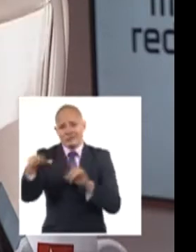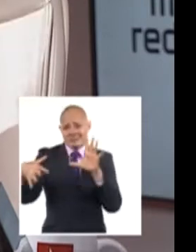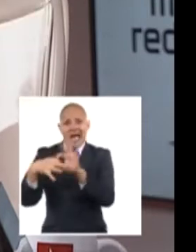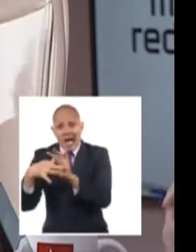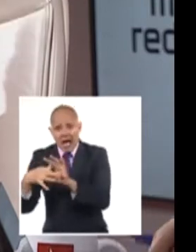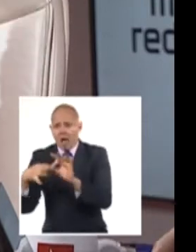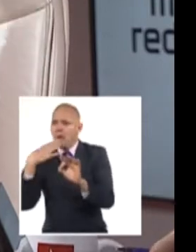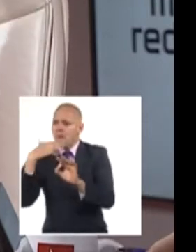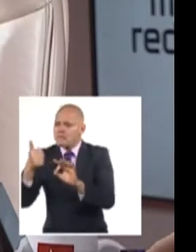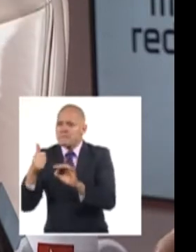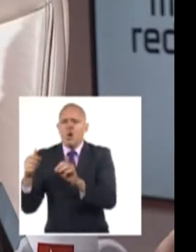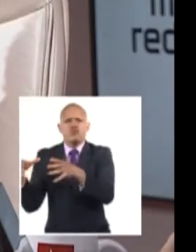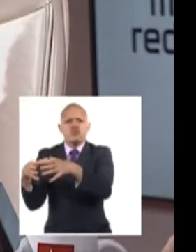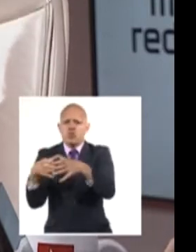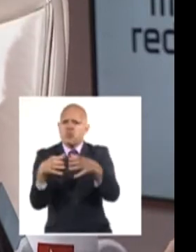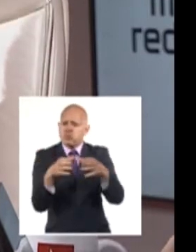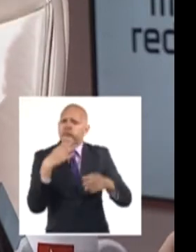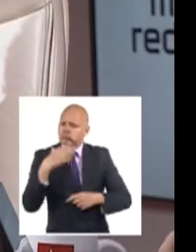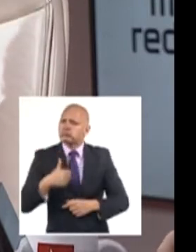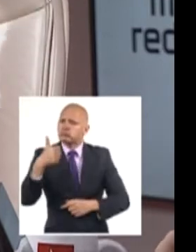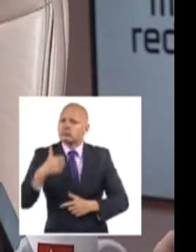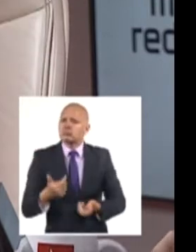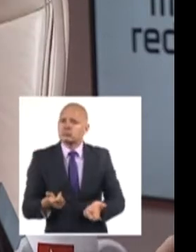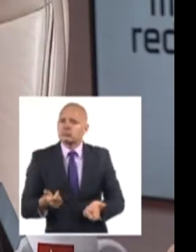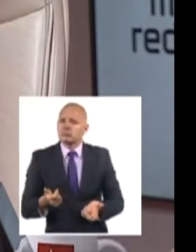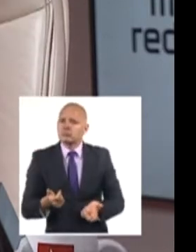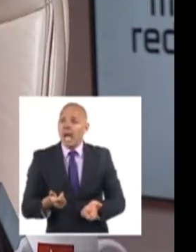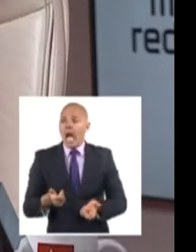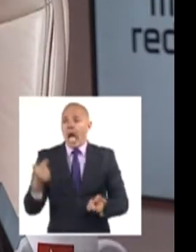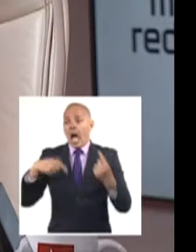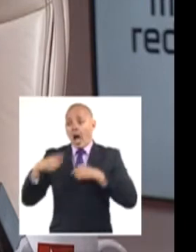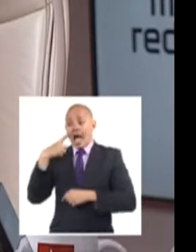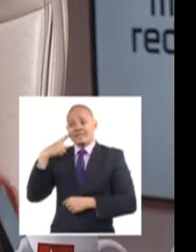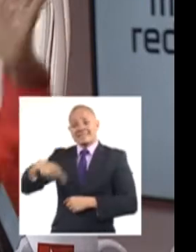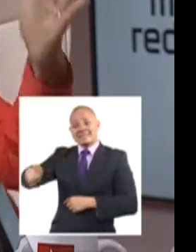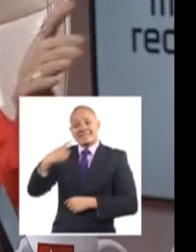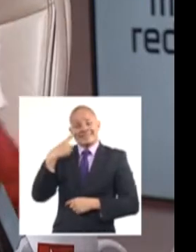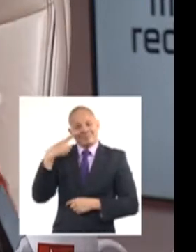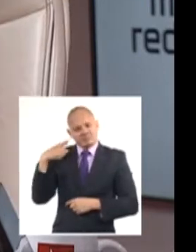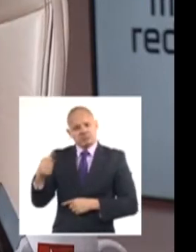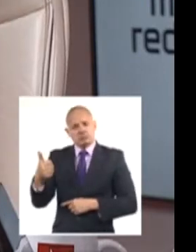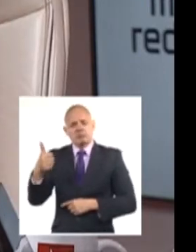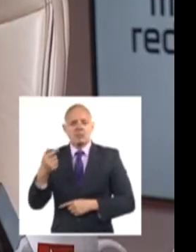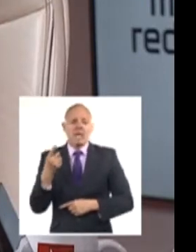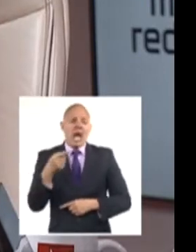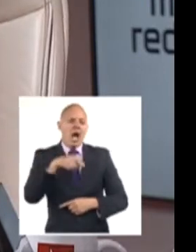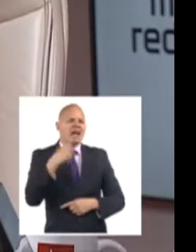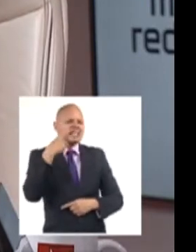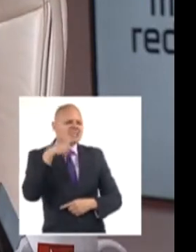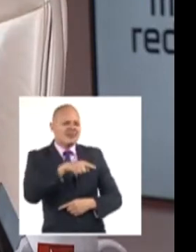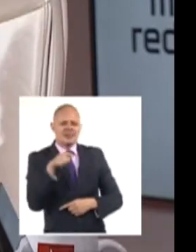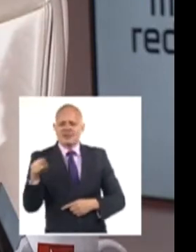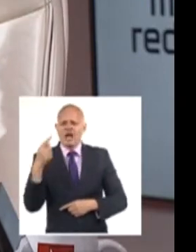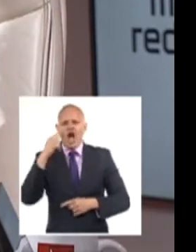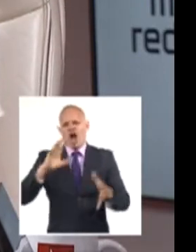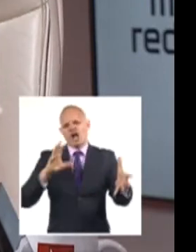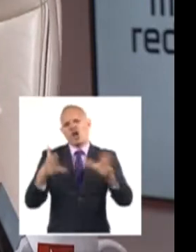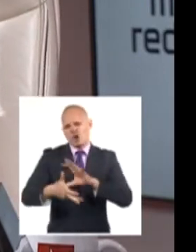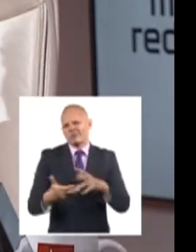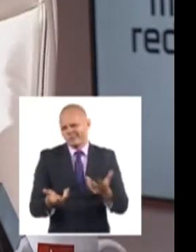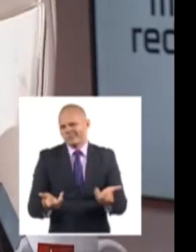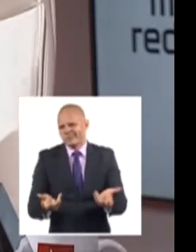ahí te decía yo pienso que se complican las cosas en dos planos primero en este alineamiento de la derecha junto